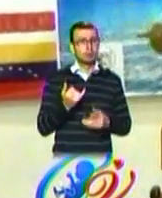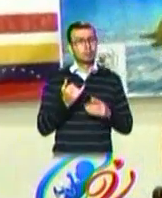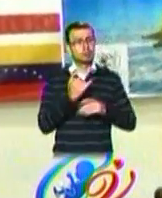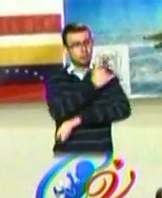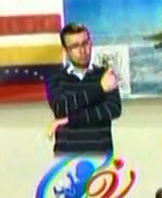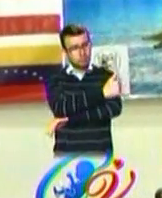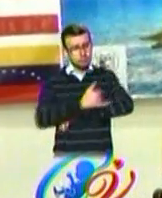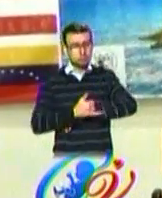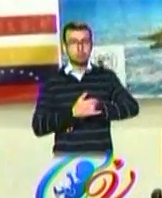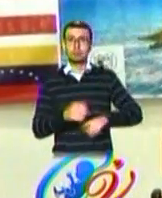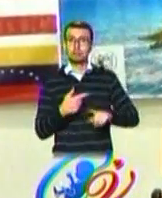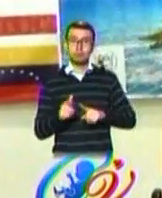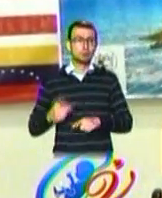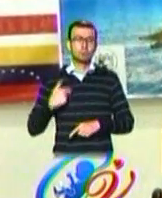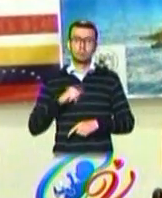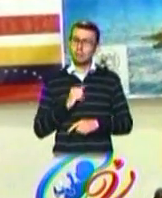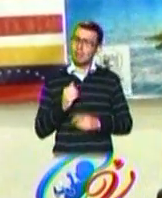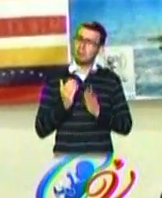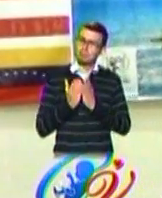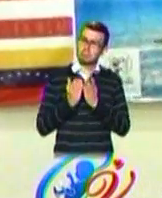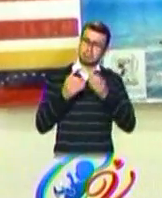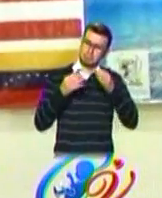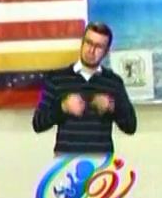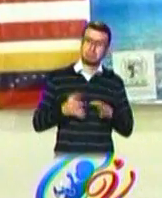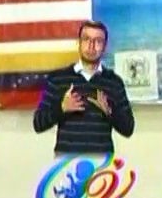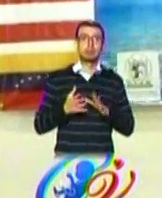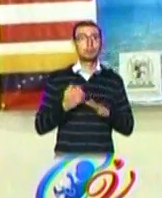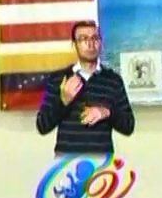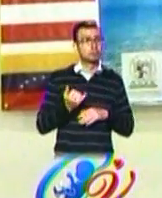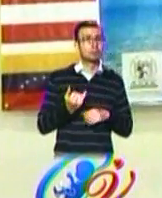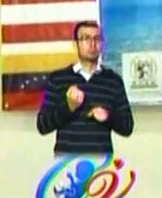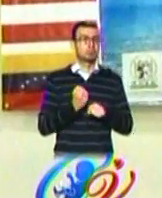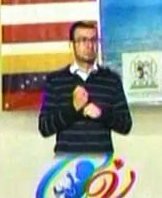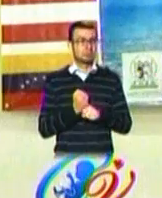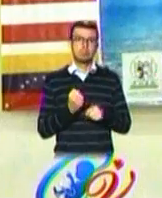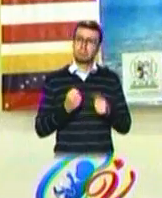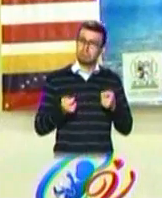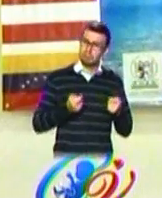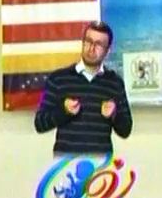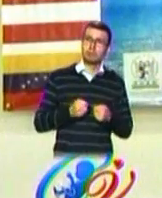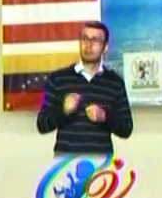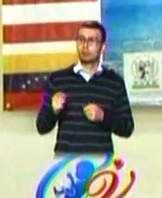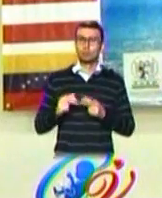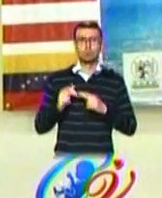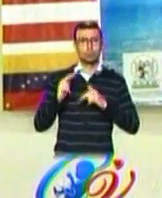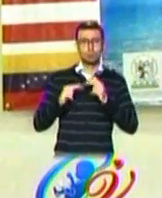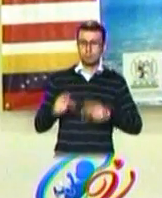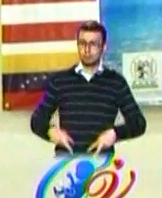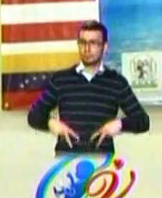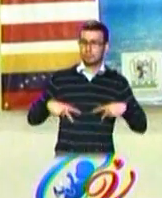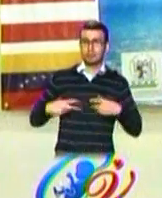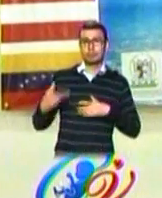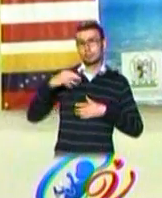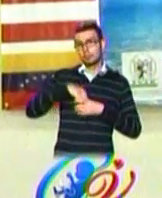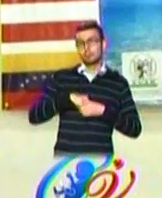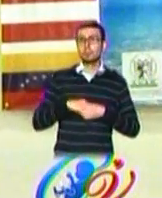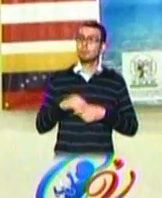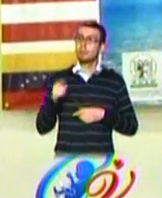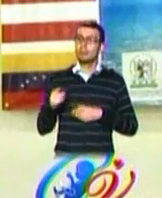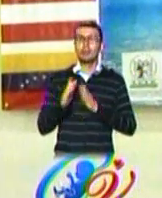hermanos y nos sentamos a escribir un libro que se llama El Buen Vivir, Construye Vida en Tu Hábitat, un libro que habla